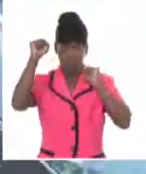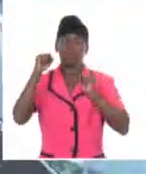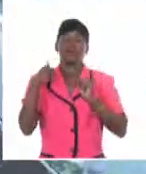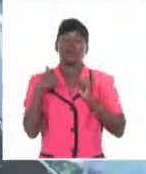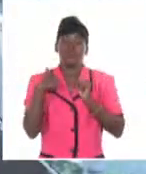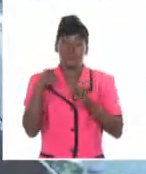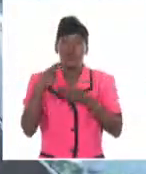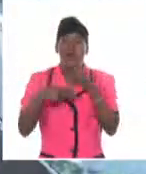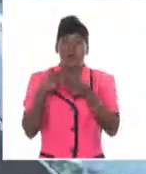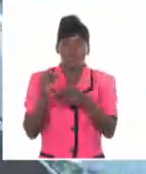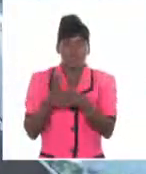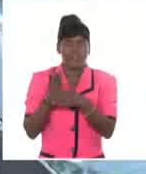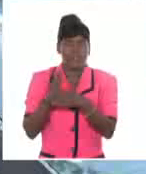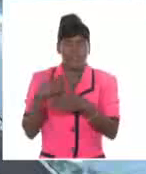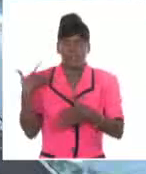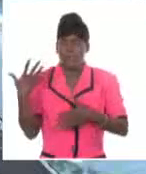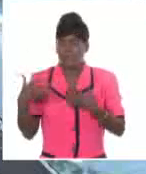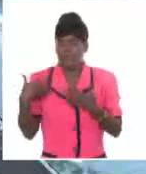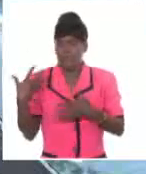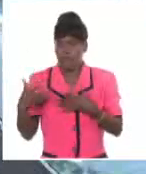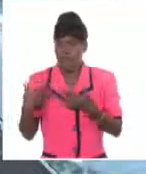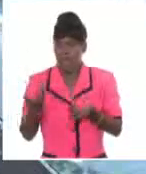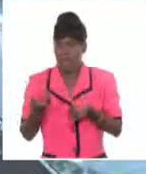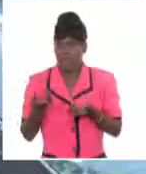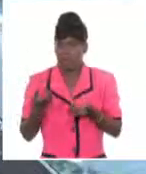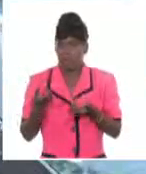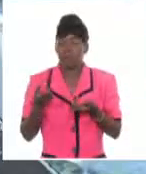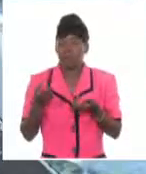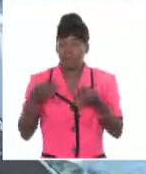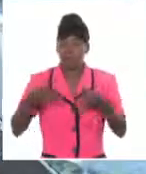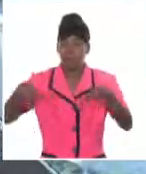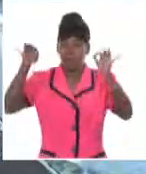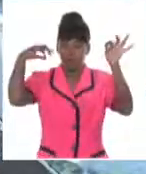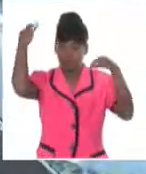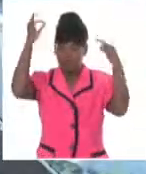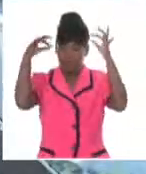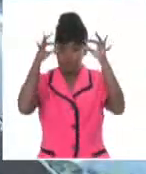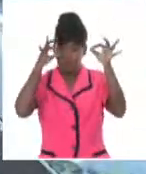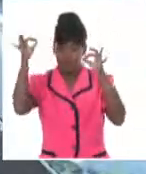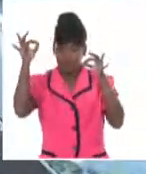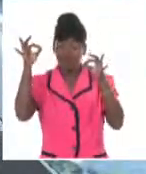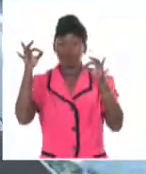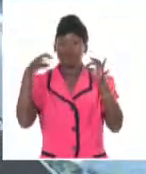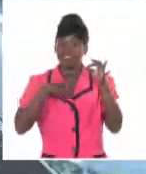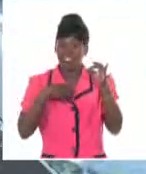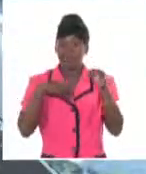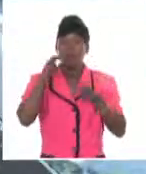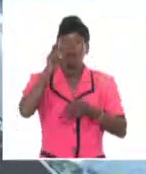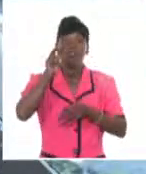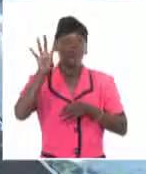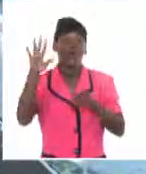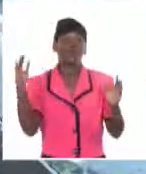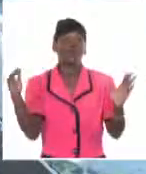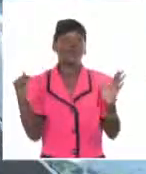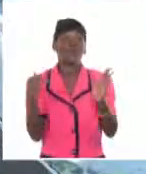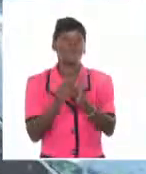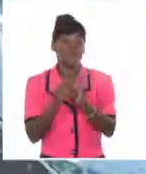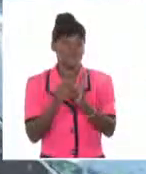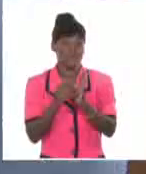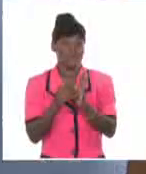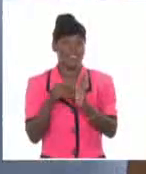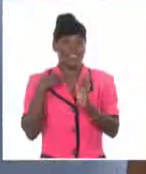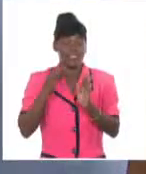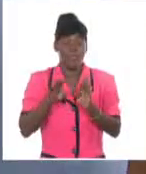acciones positivas. Y yo agradezco a todas las turbanteras, porque son 24.000 turbanteras, son muchas turbanteras las que están al lado